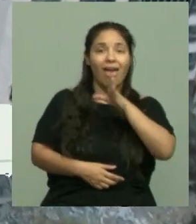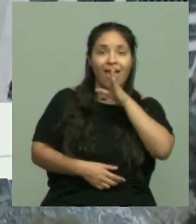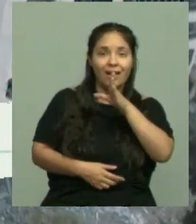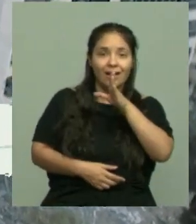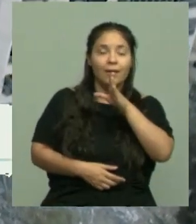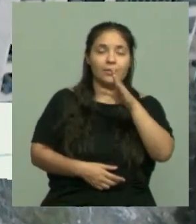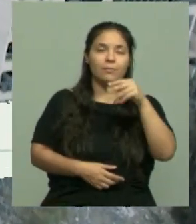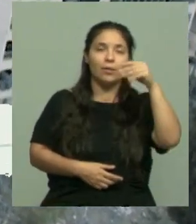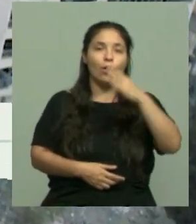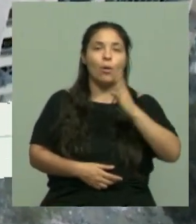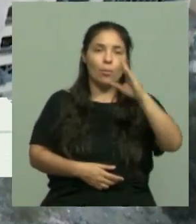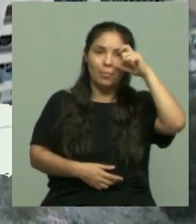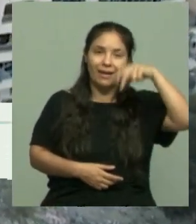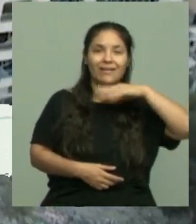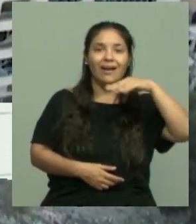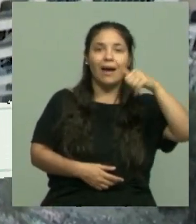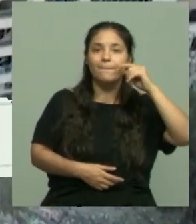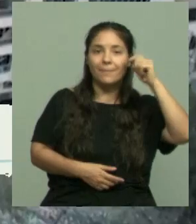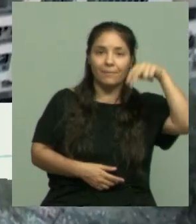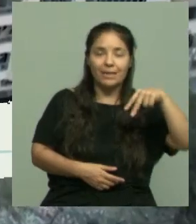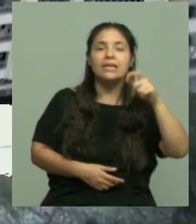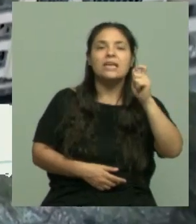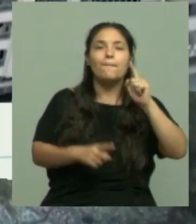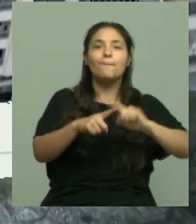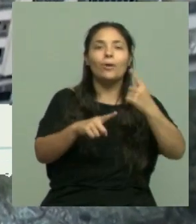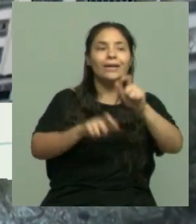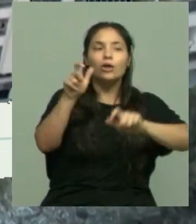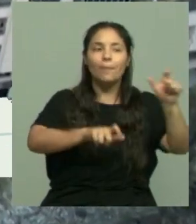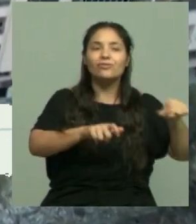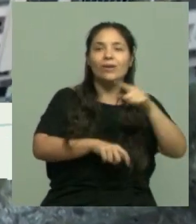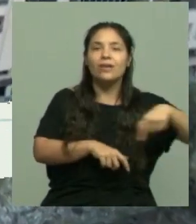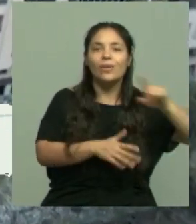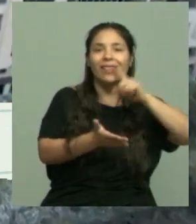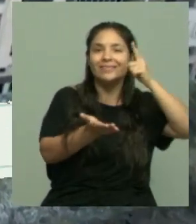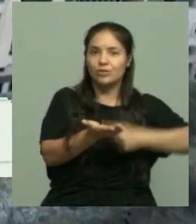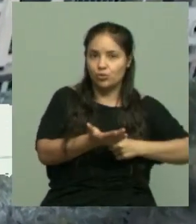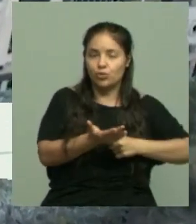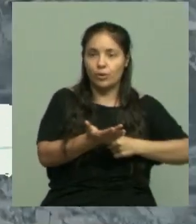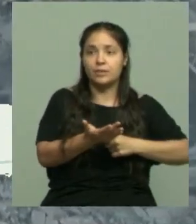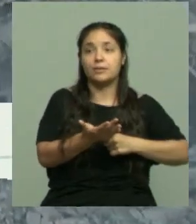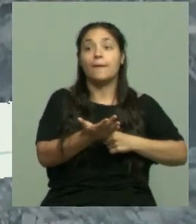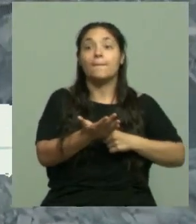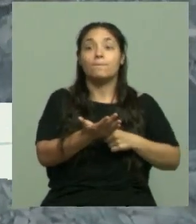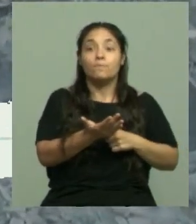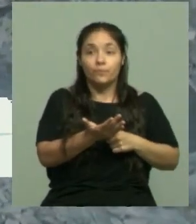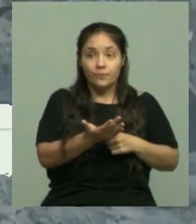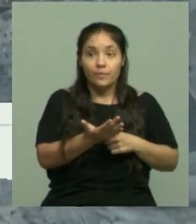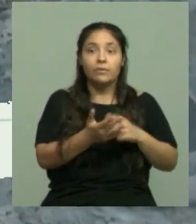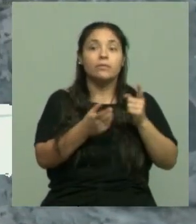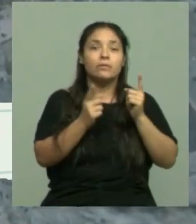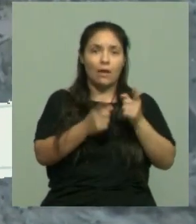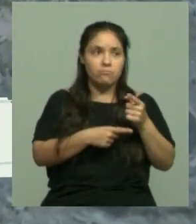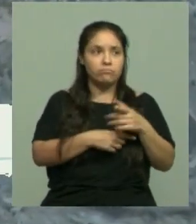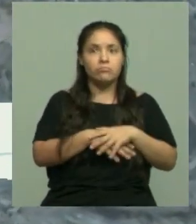sino propiamente a los actores políticos que tomaban las decisiones, y el movimiento bélico que se le permitió